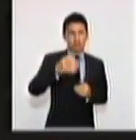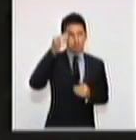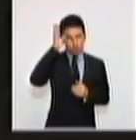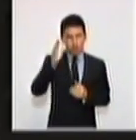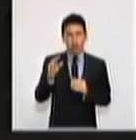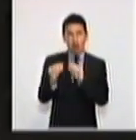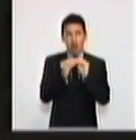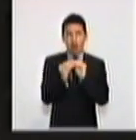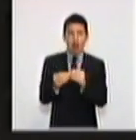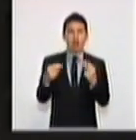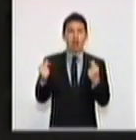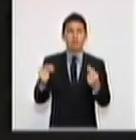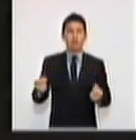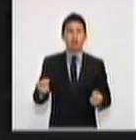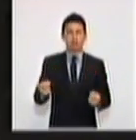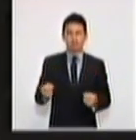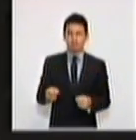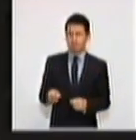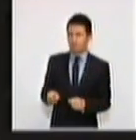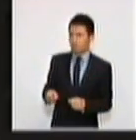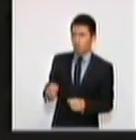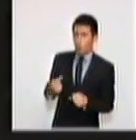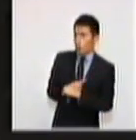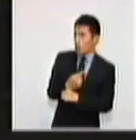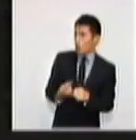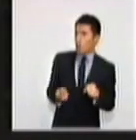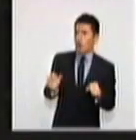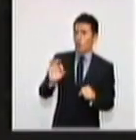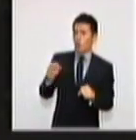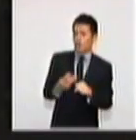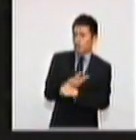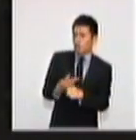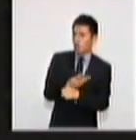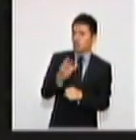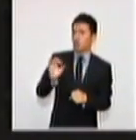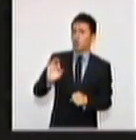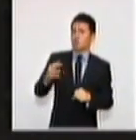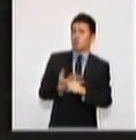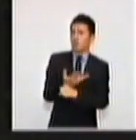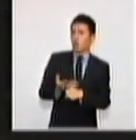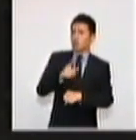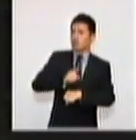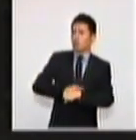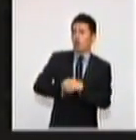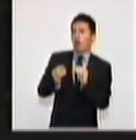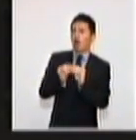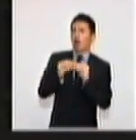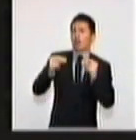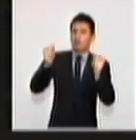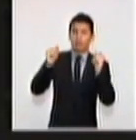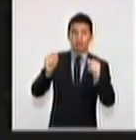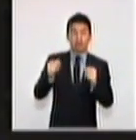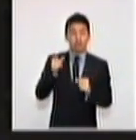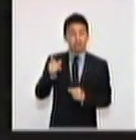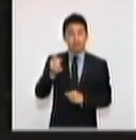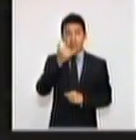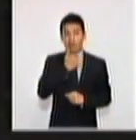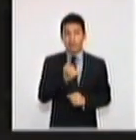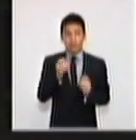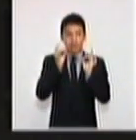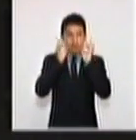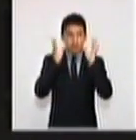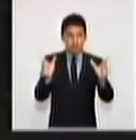la carrera. Y se va a conciliar, yo no sé, en 1 hora o en 3 horas o en 5 horas de tiempo. Eso me parece un error